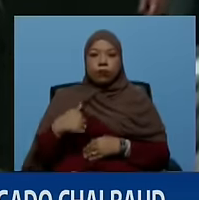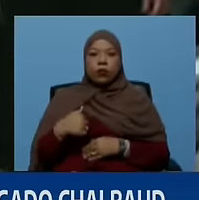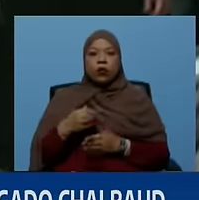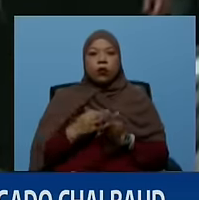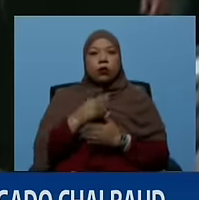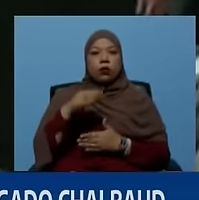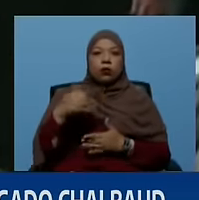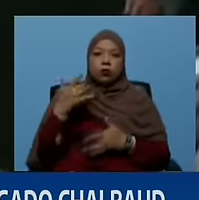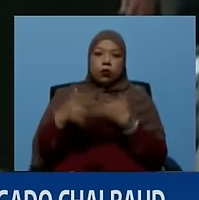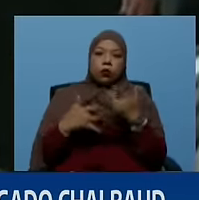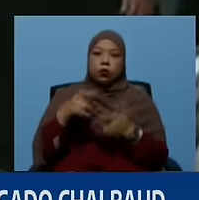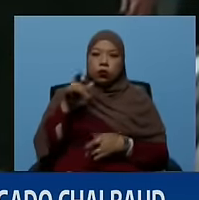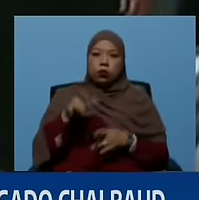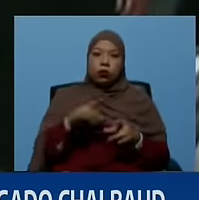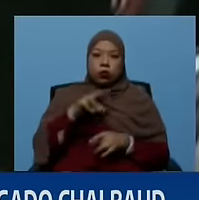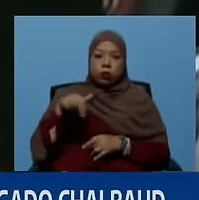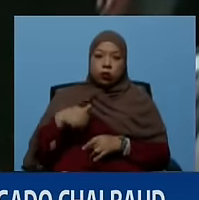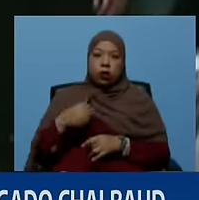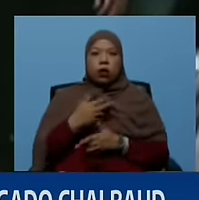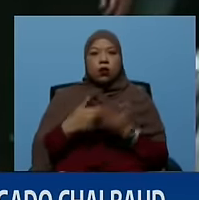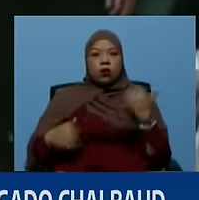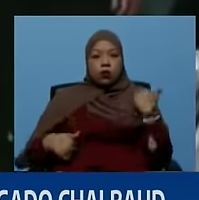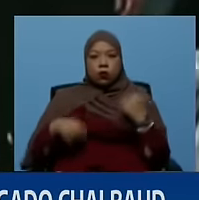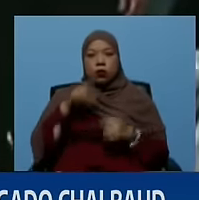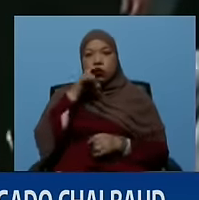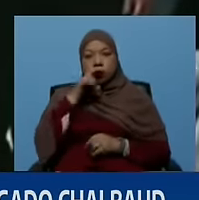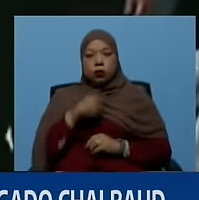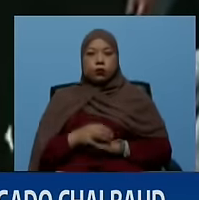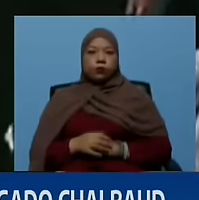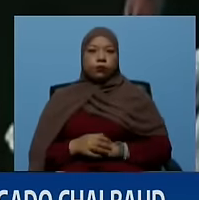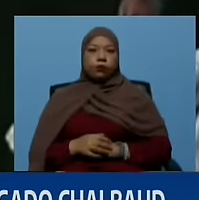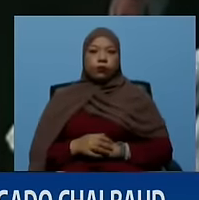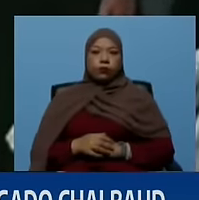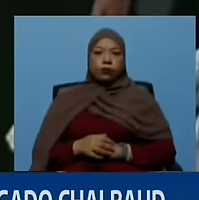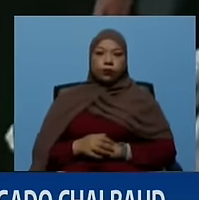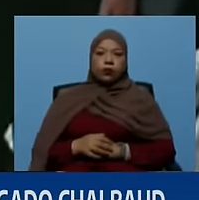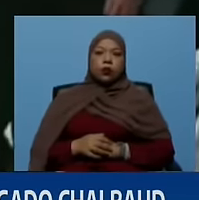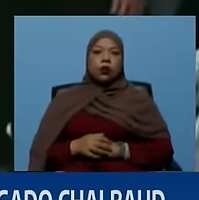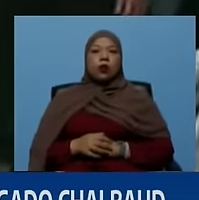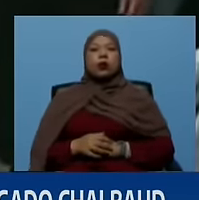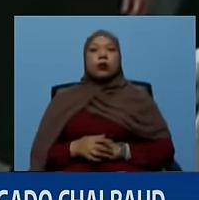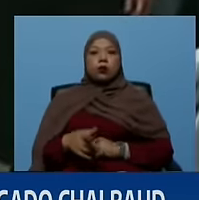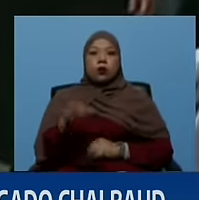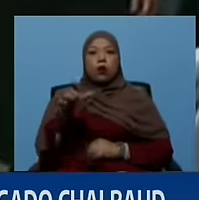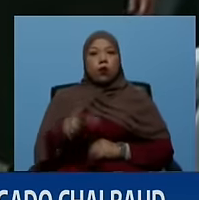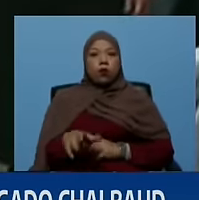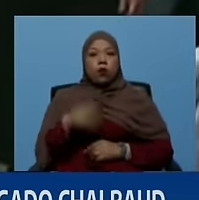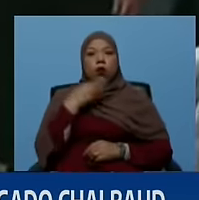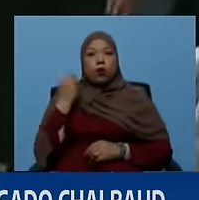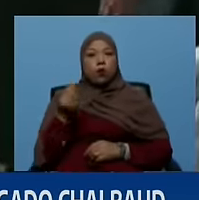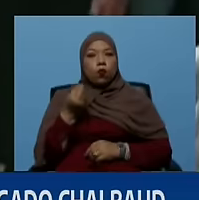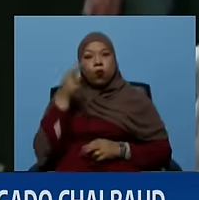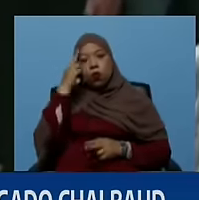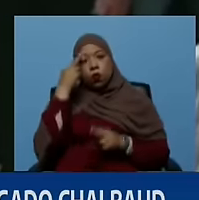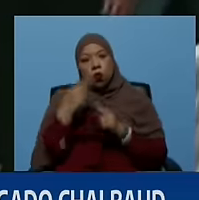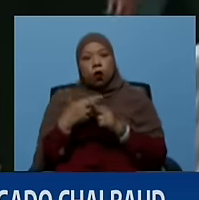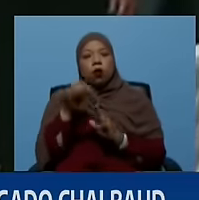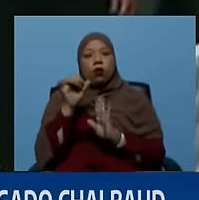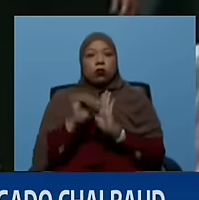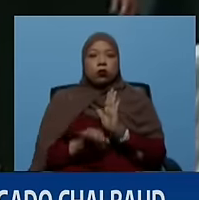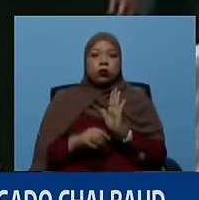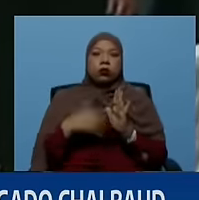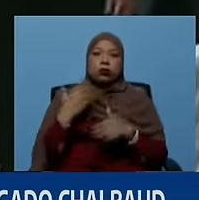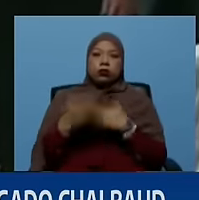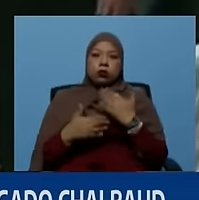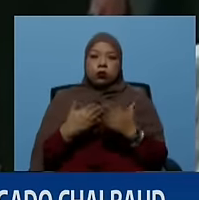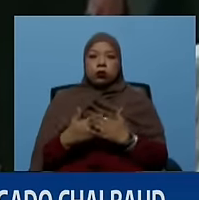como siempre lo decía nuestro presidente hug Rafael Chávez frías de verdad que me siento muy Ada y orgullosa